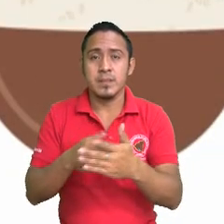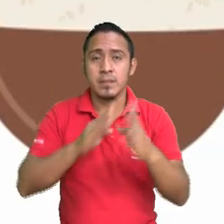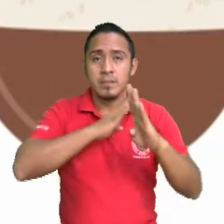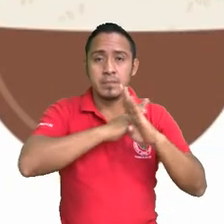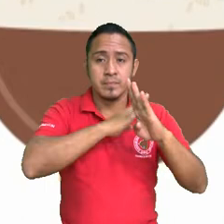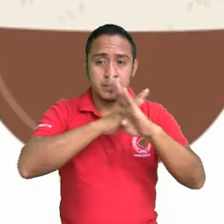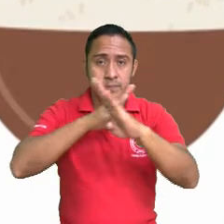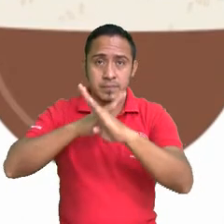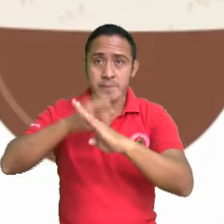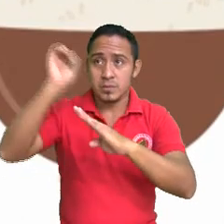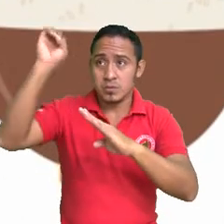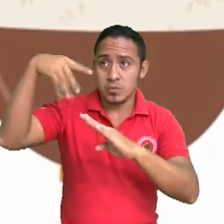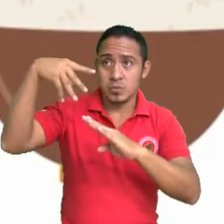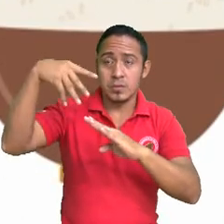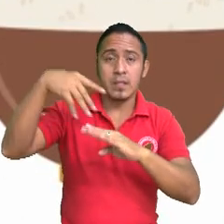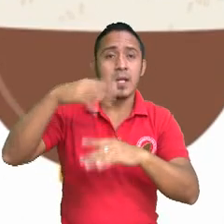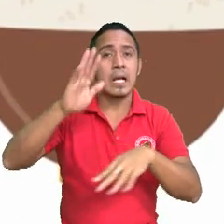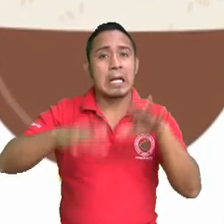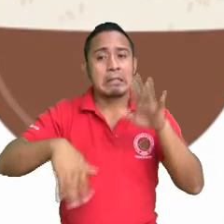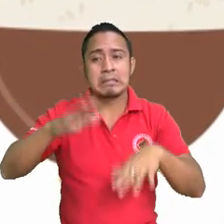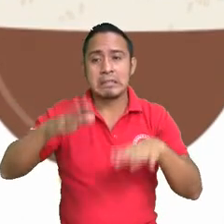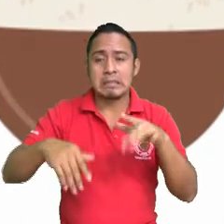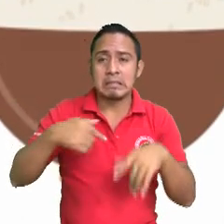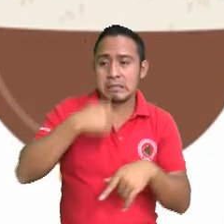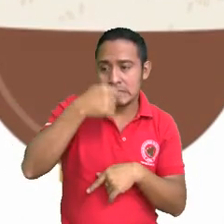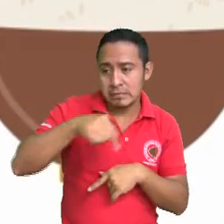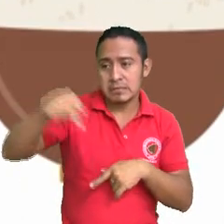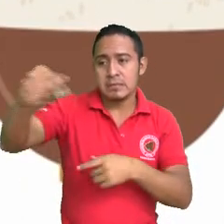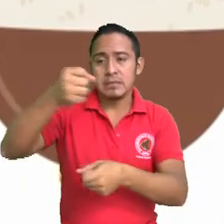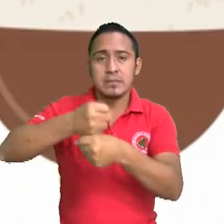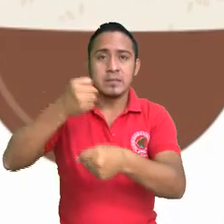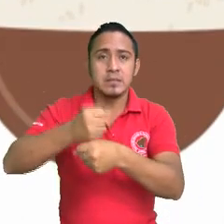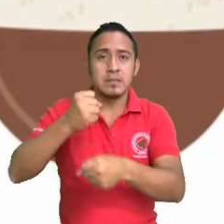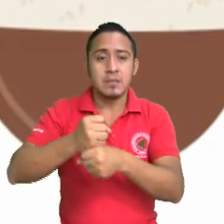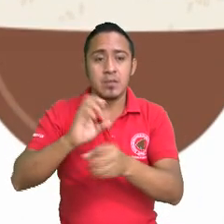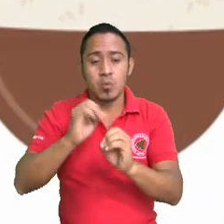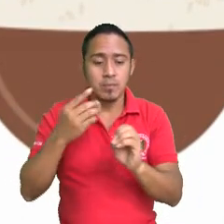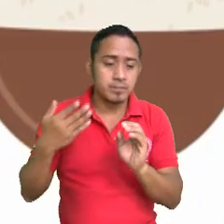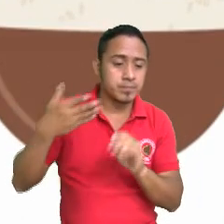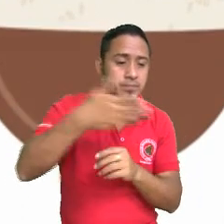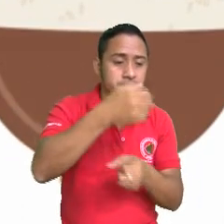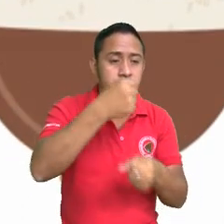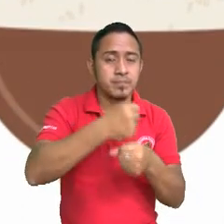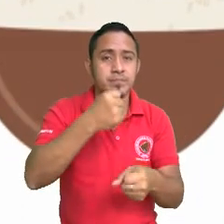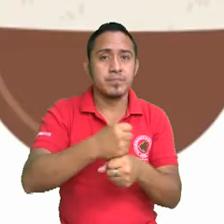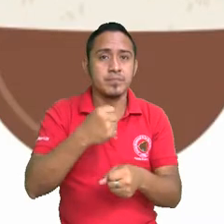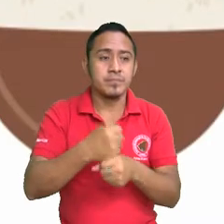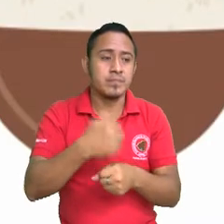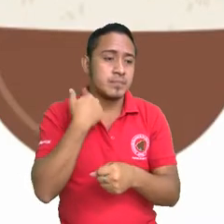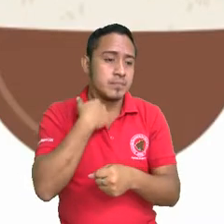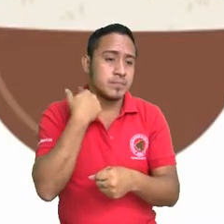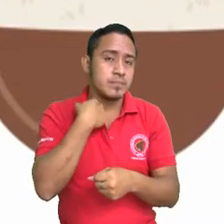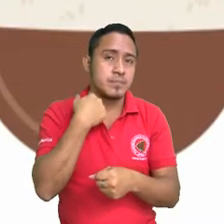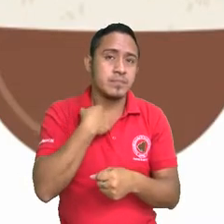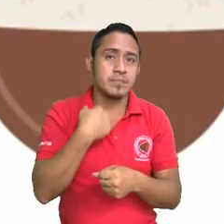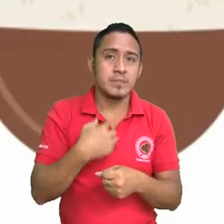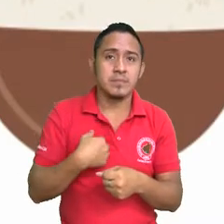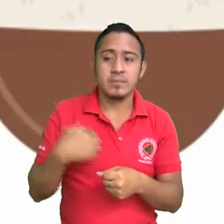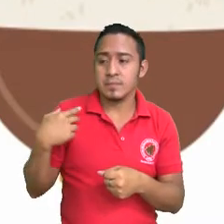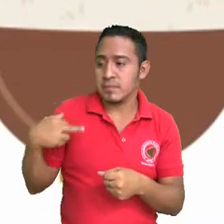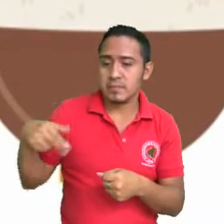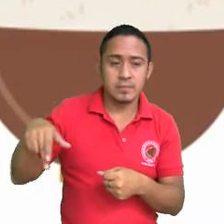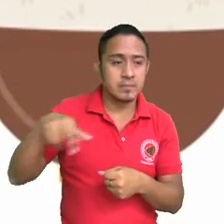protecciones solares a veces cuando salimos a trabajar o nos dirigimos al centro de trabajo y siempre andamos entre nosotros